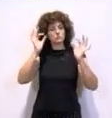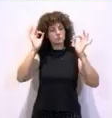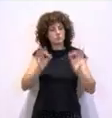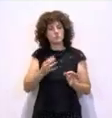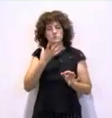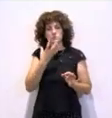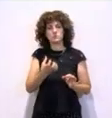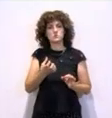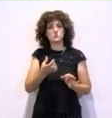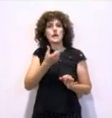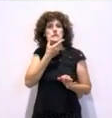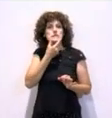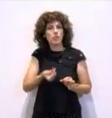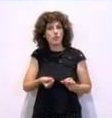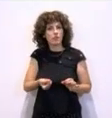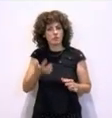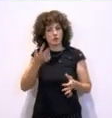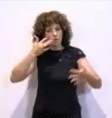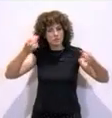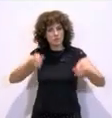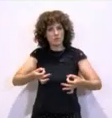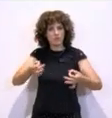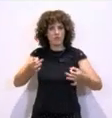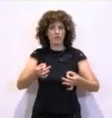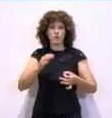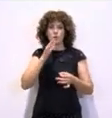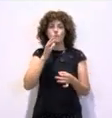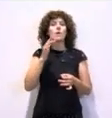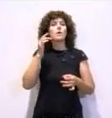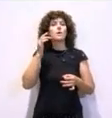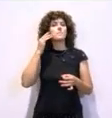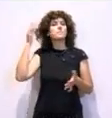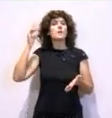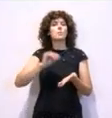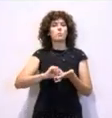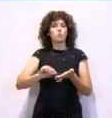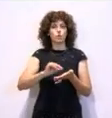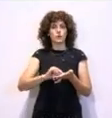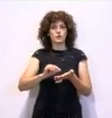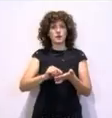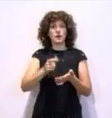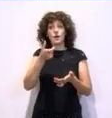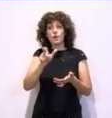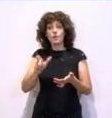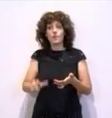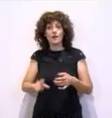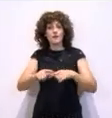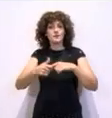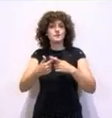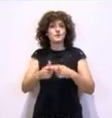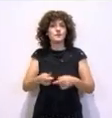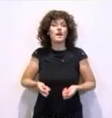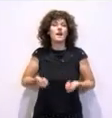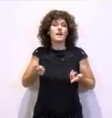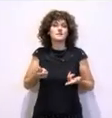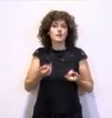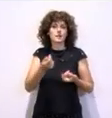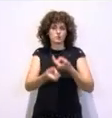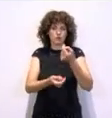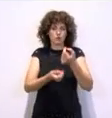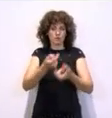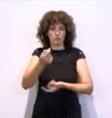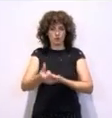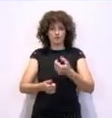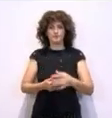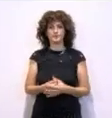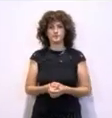acto sencillo, sincero, como decía el poeta Jaime Gil de Viedma, con palabras de familia gastadas tibiamente. En este año